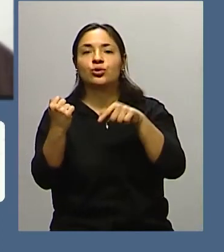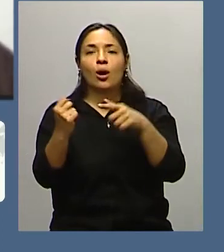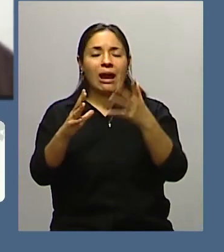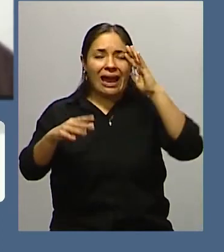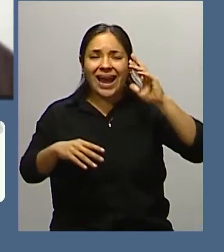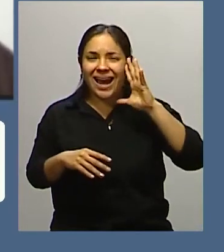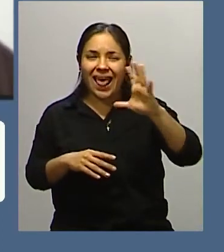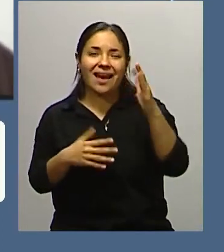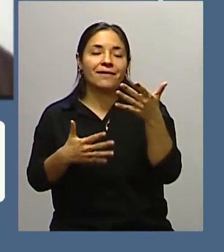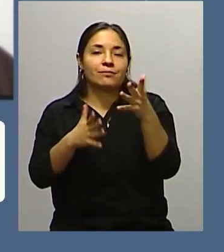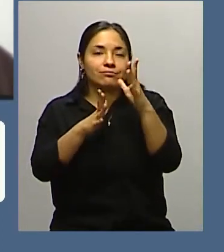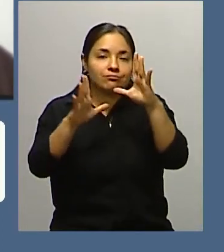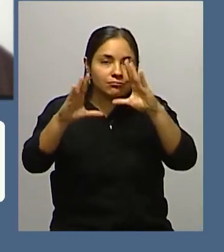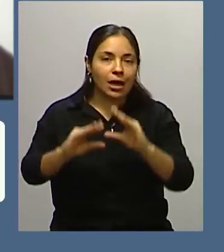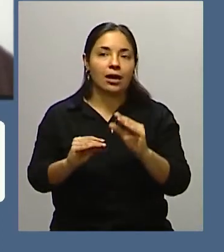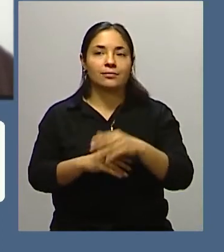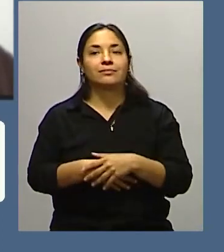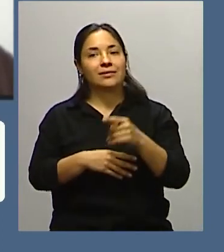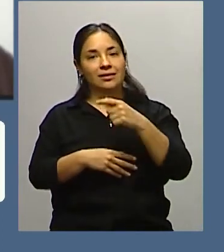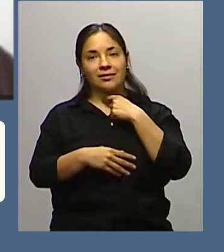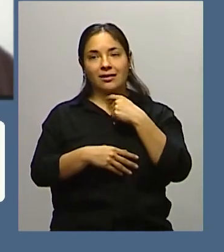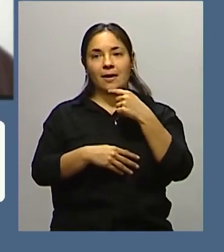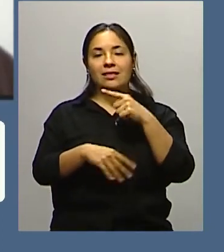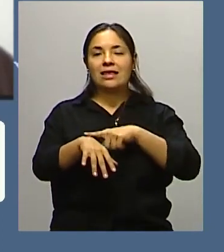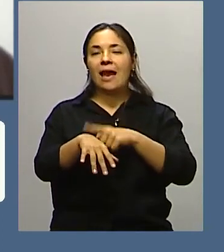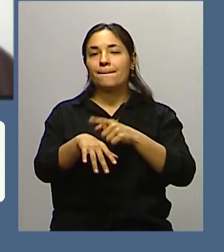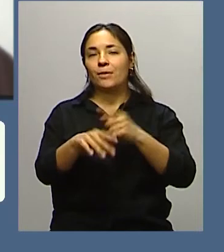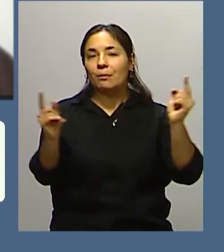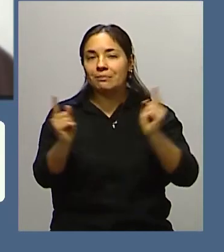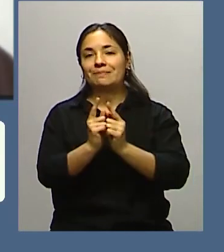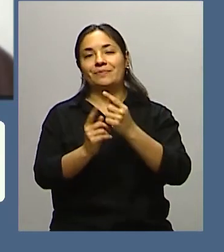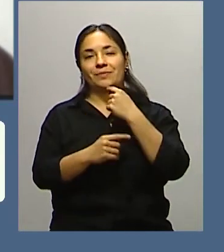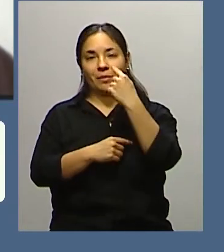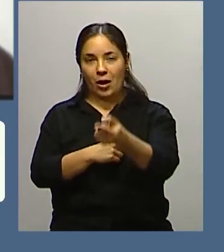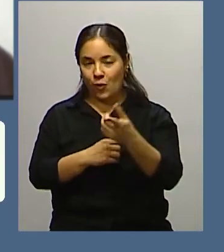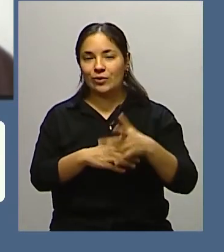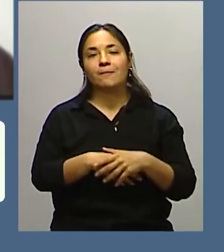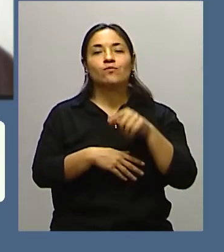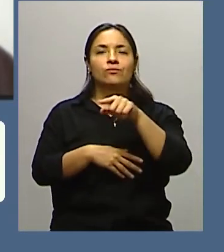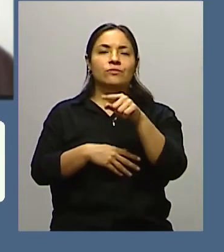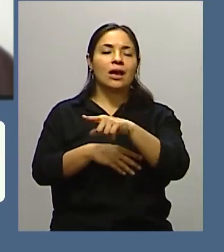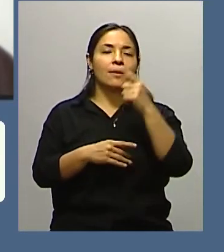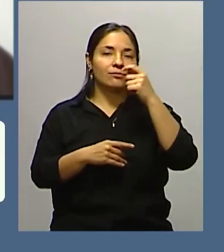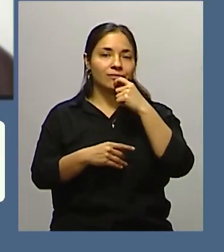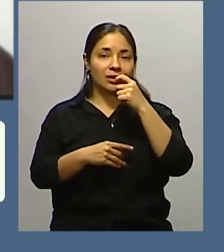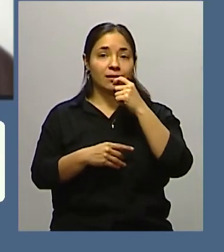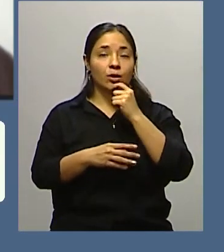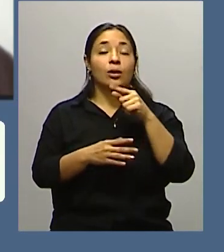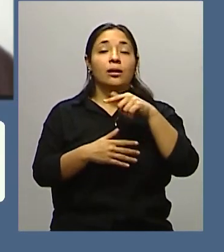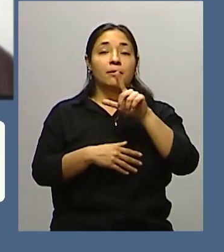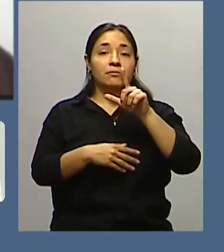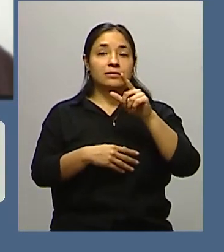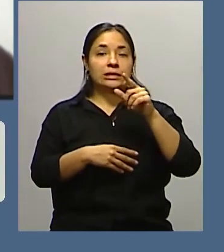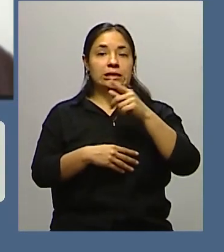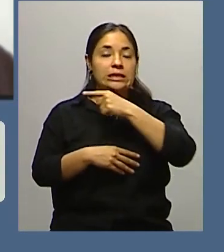que lo voy a poner en un brete porque disponemos muy poco tiempo, pero para usted, ¿cuál sería el impacto o las medidas que podría llegar a tomar